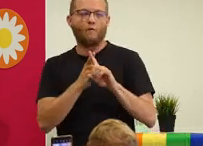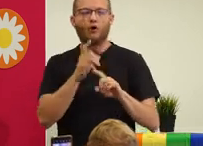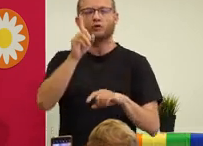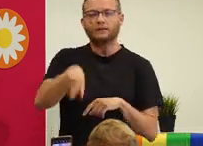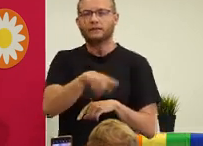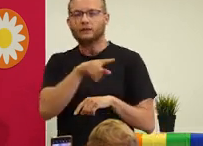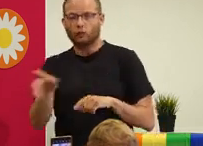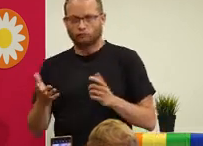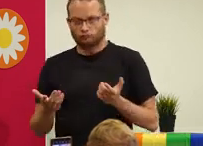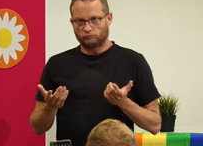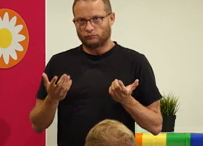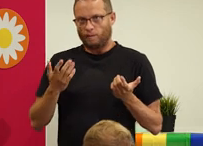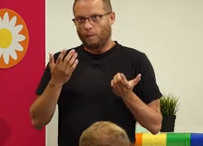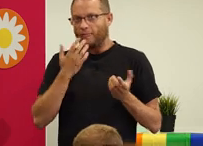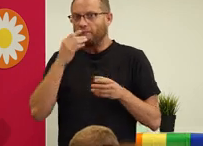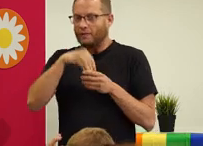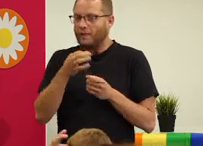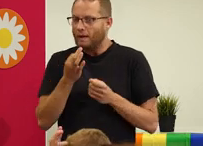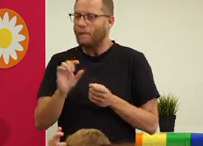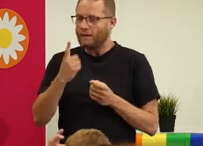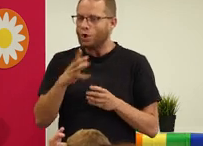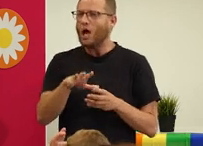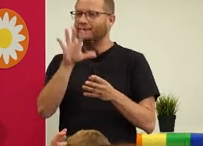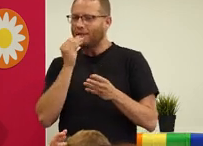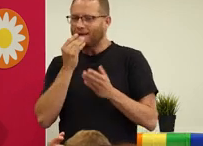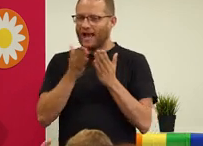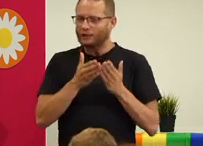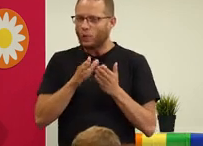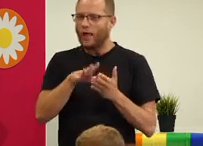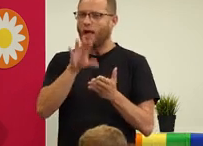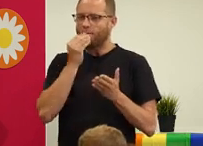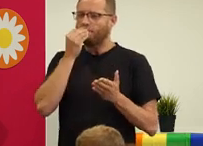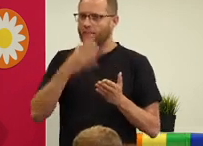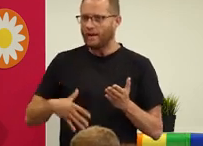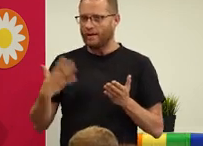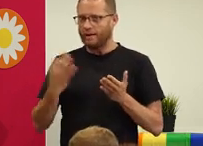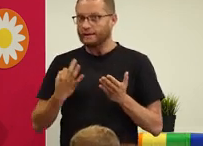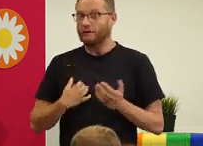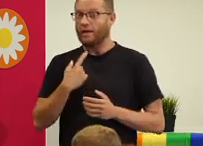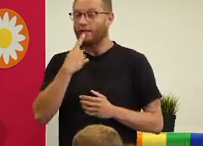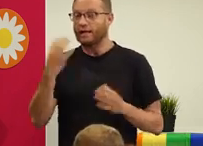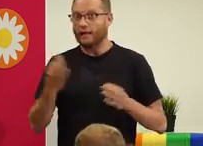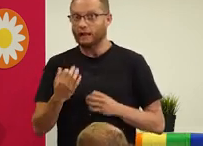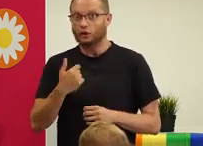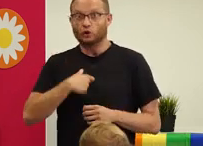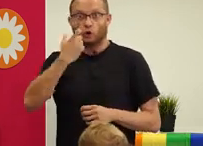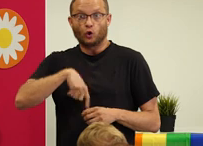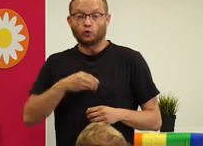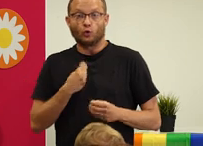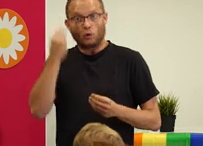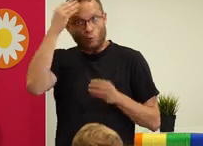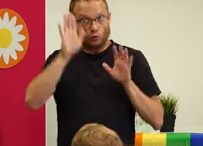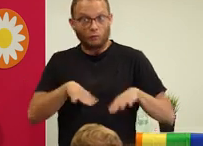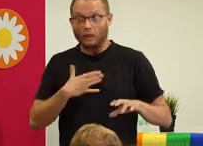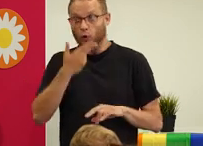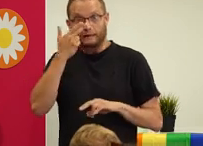para la que creo que hay que entender bien y estudiar bien. O sea, lo que sí que voy a decir es que yo no soy musulmán, no tengo